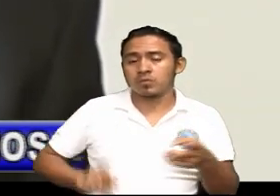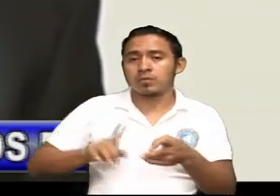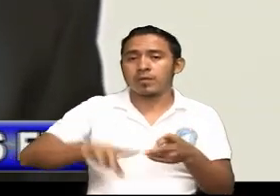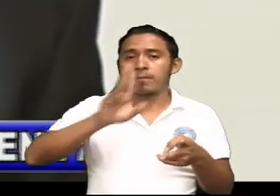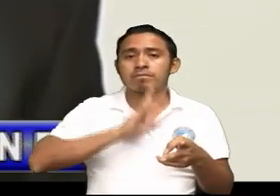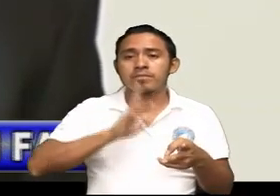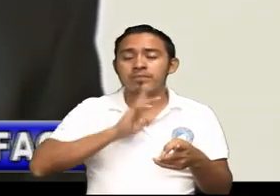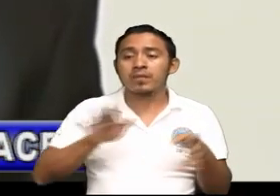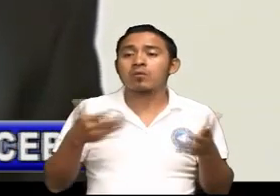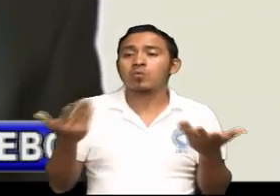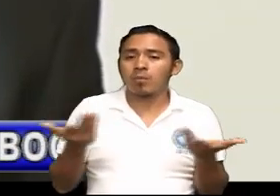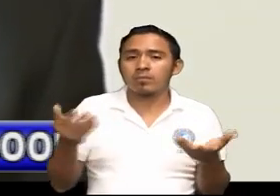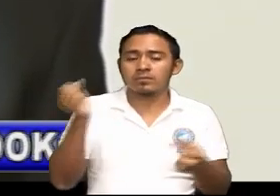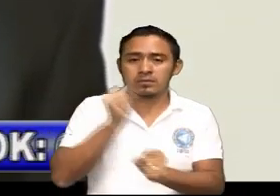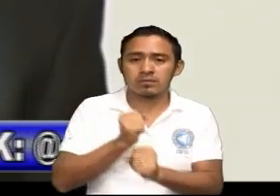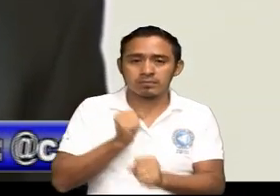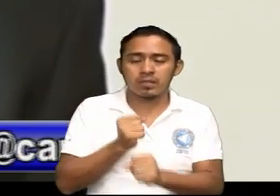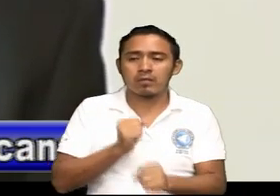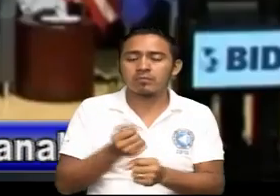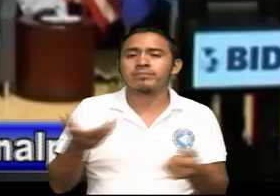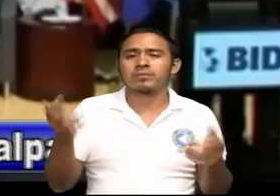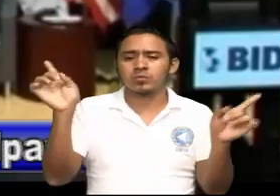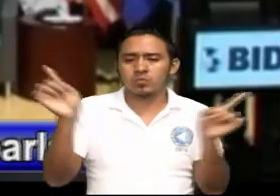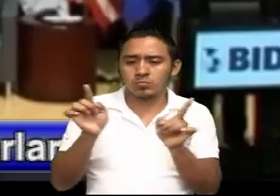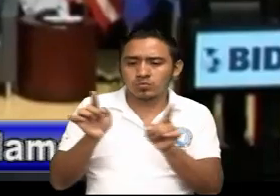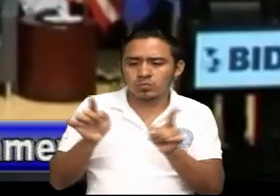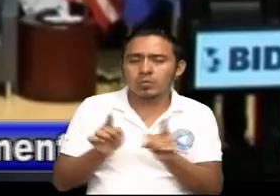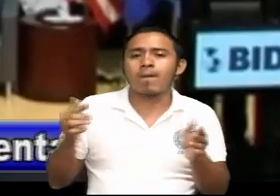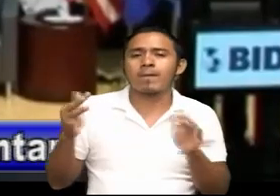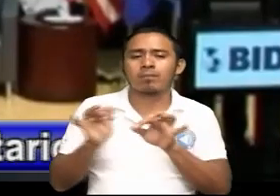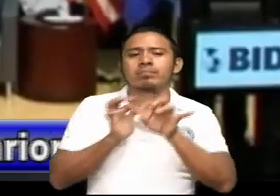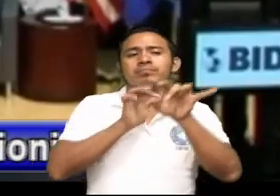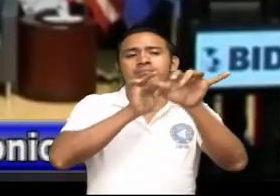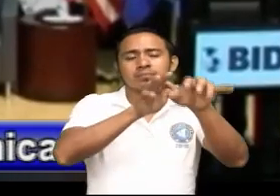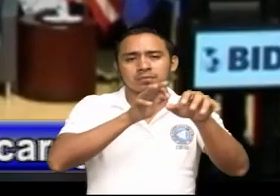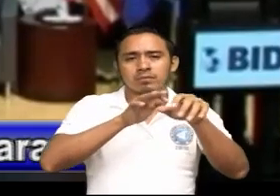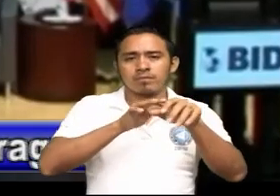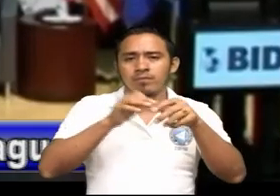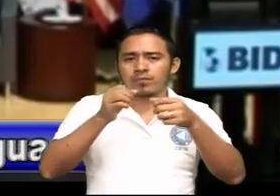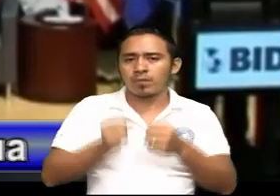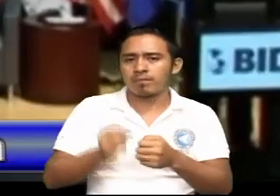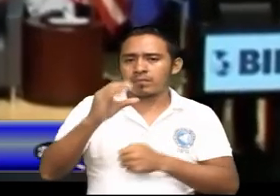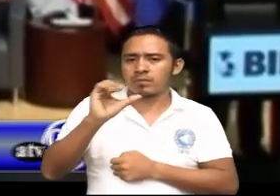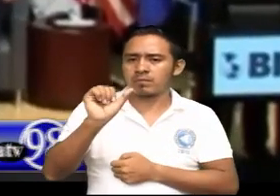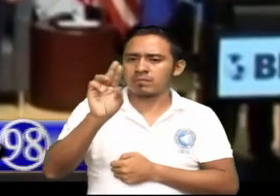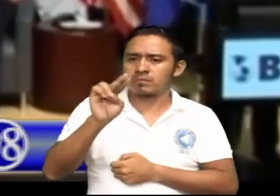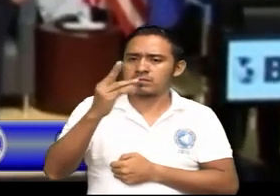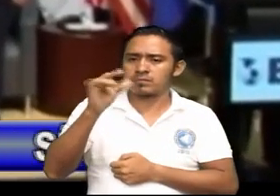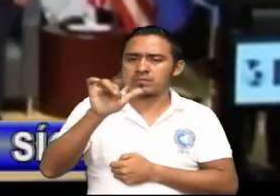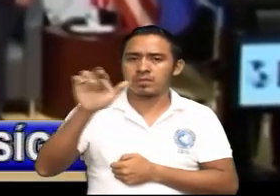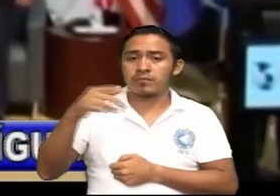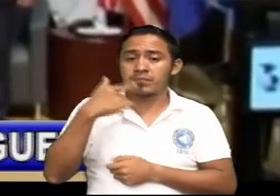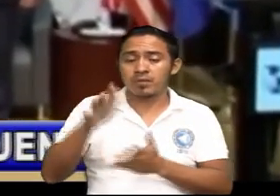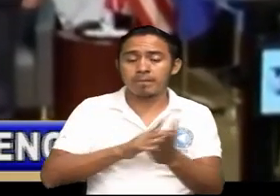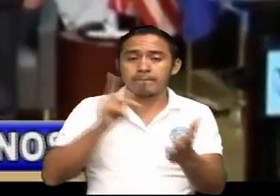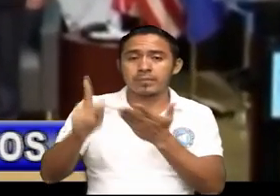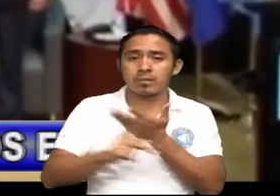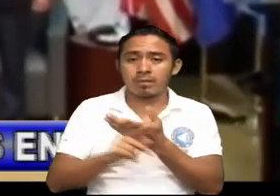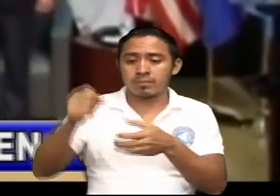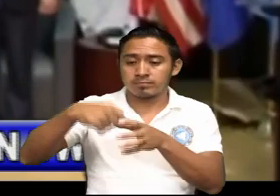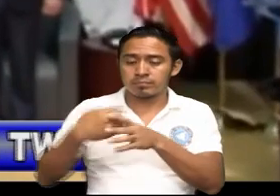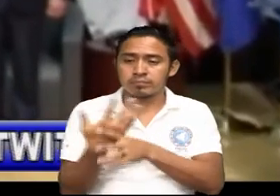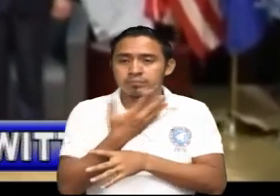de generar empleo en esos países y tratar de reducir la migración. El canciller señaló que con el programa de